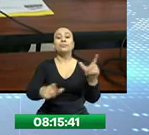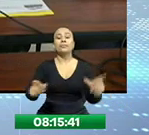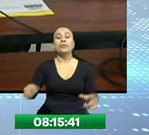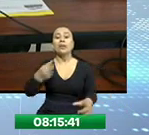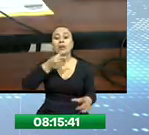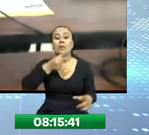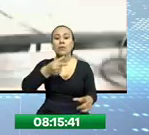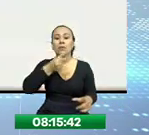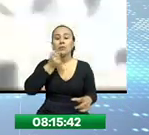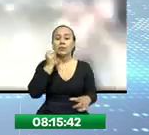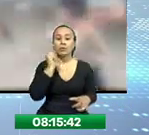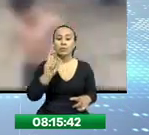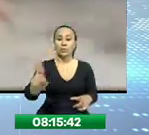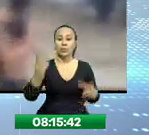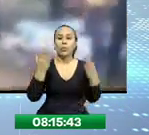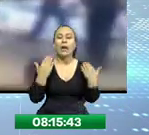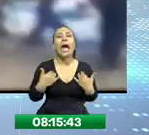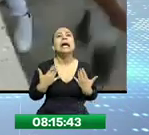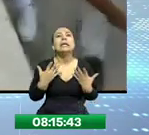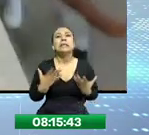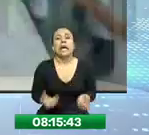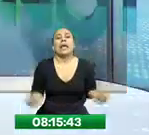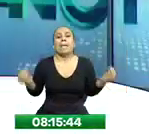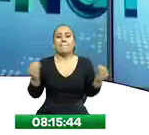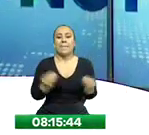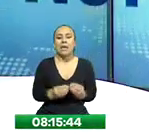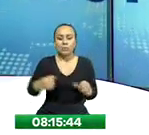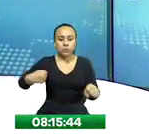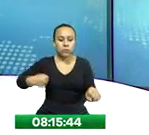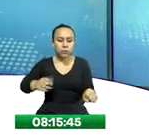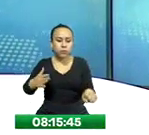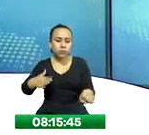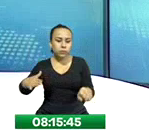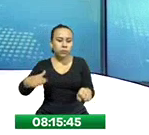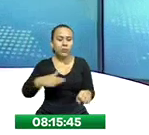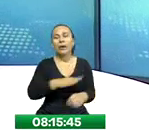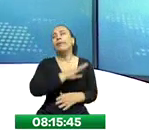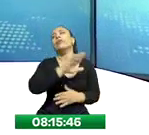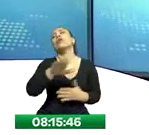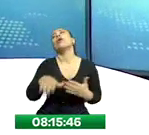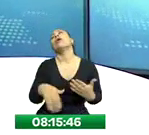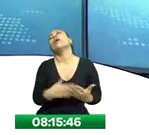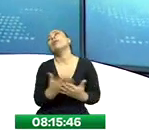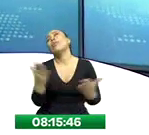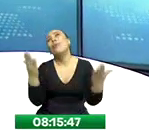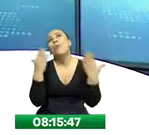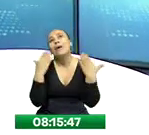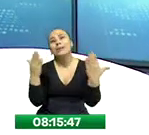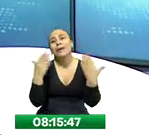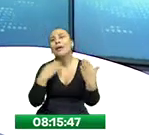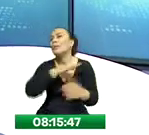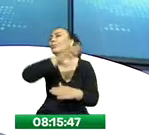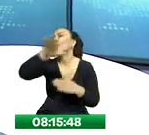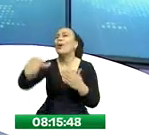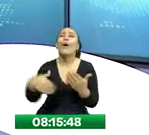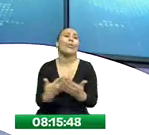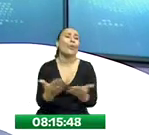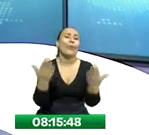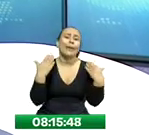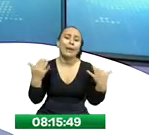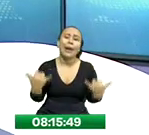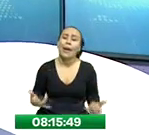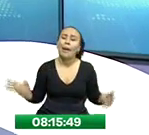sur de Guayaquil, exigen más patrullajes. Es en todo Guayaquil. Es en todo Guayaquil, que es zona roja